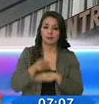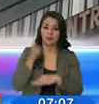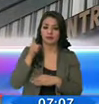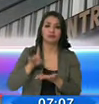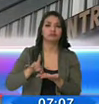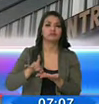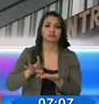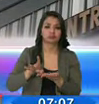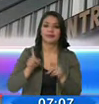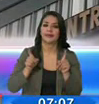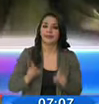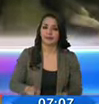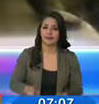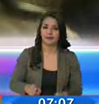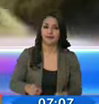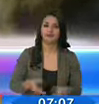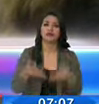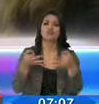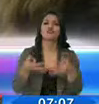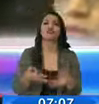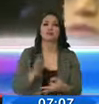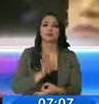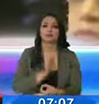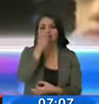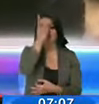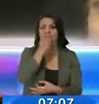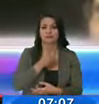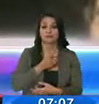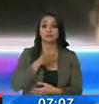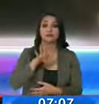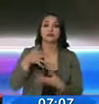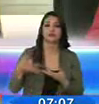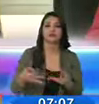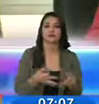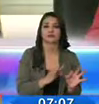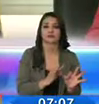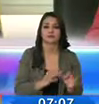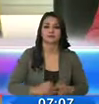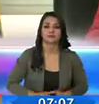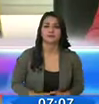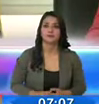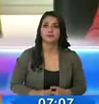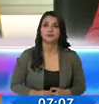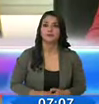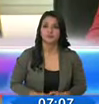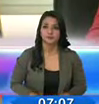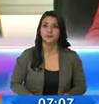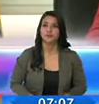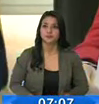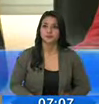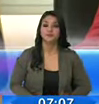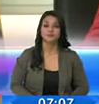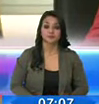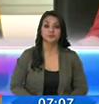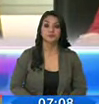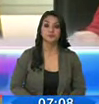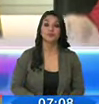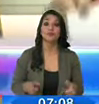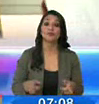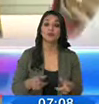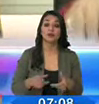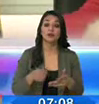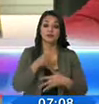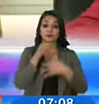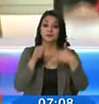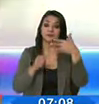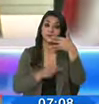que destituyó a Ochoa ratificando la resolución el pasado 5 de febrero. Al no haberse desvirtuado los